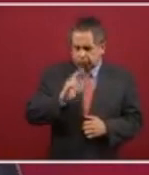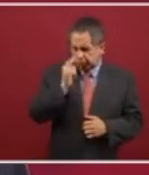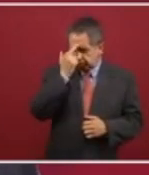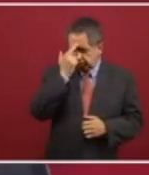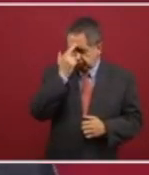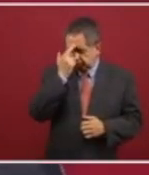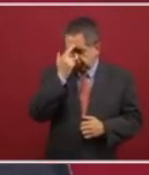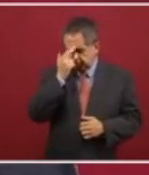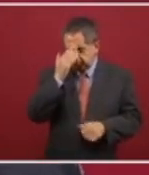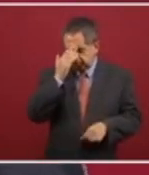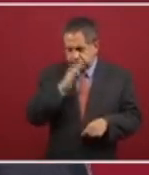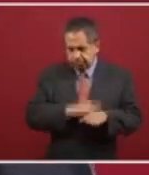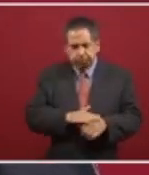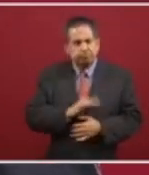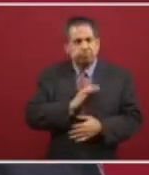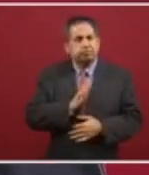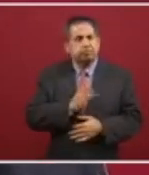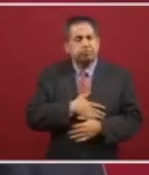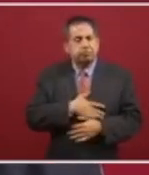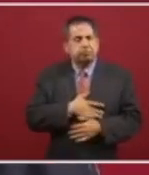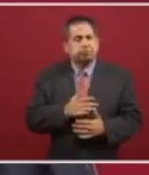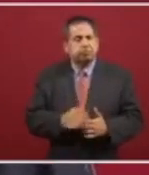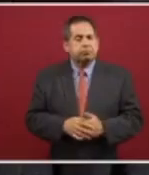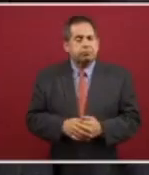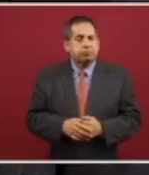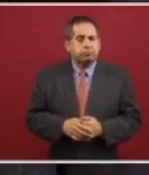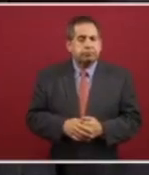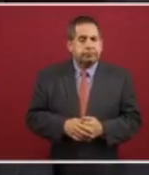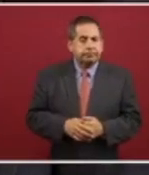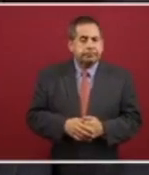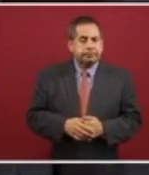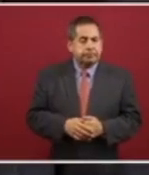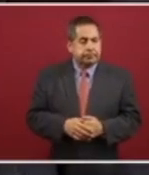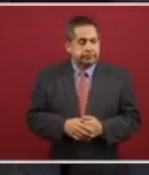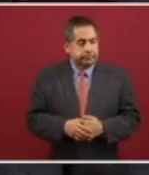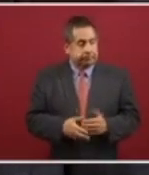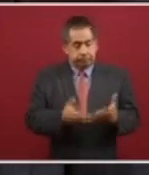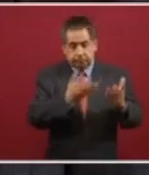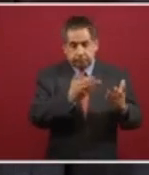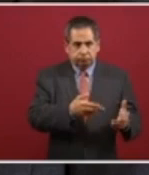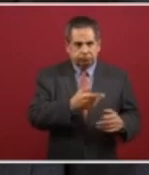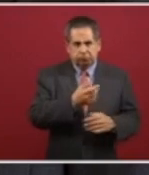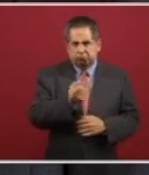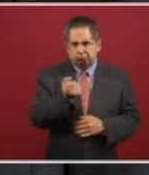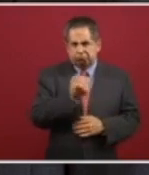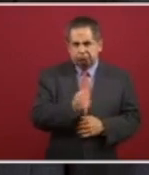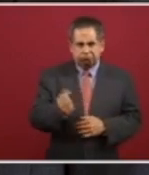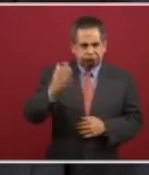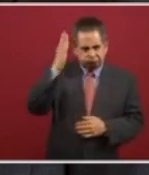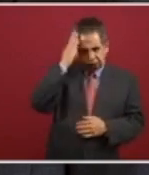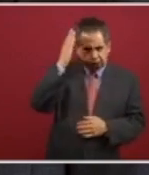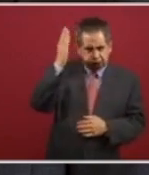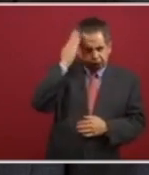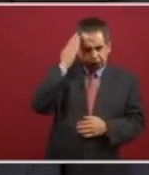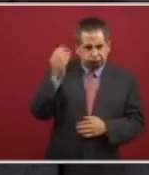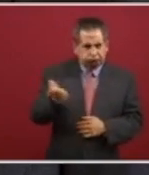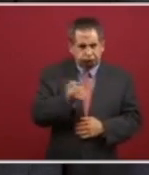desde aquí, un gran dirigente